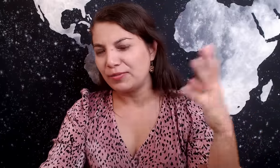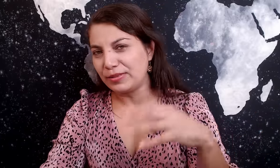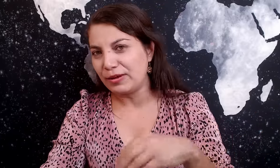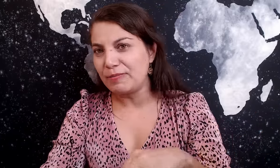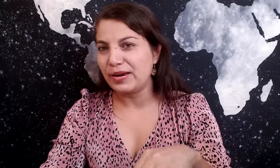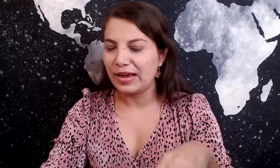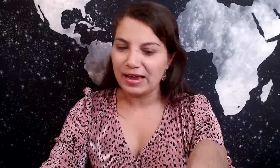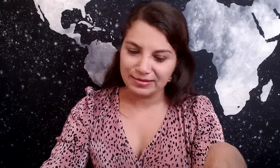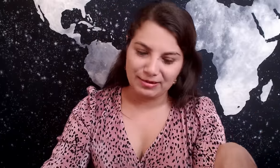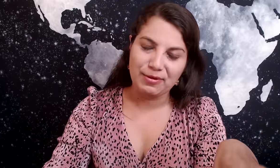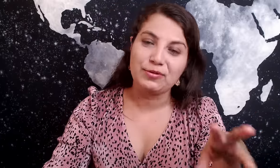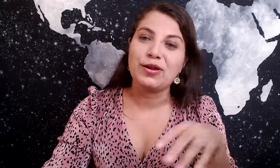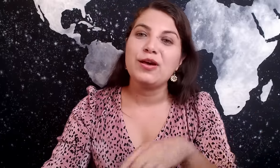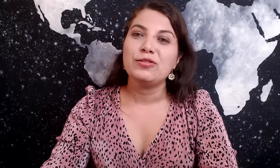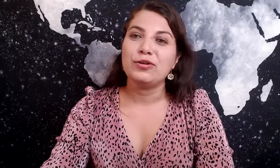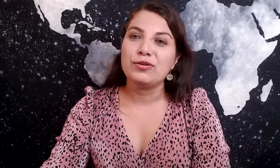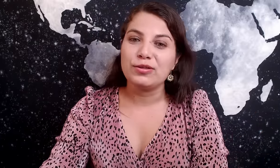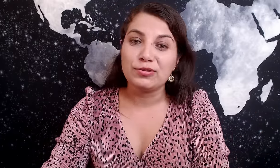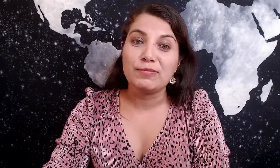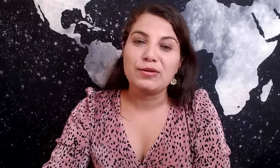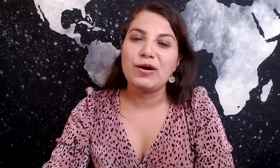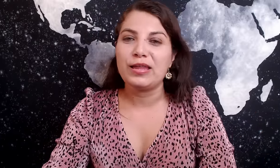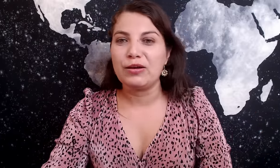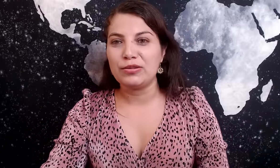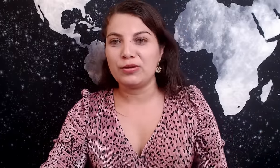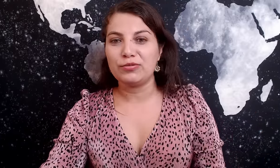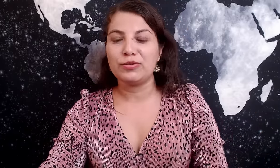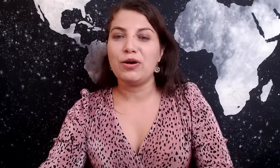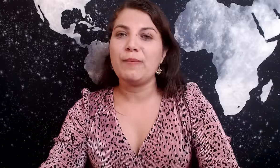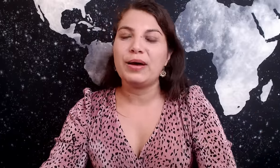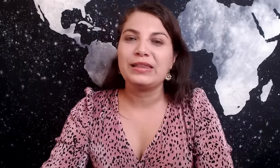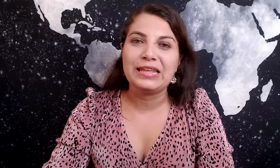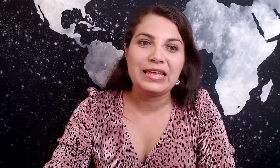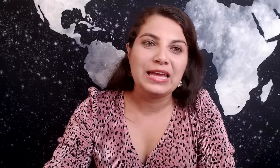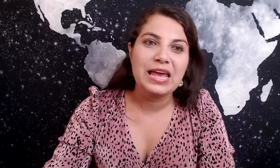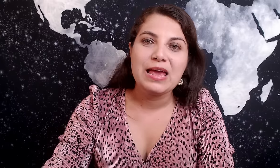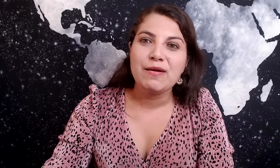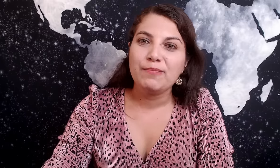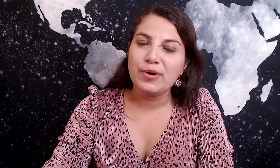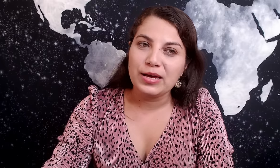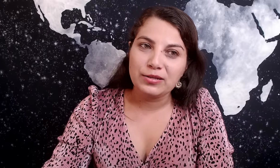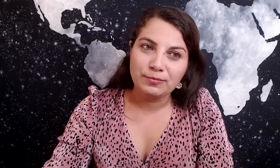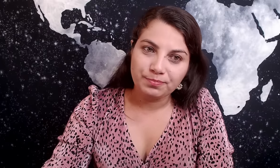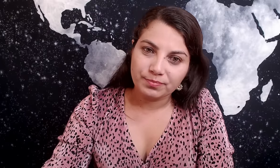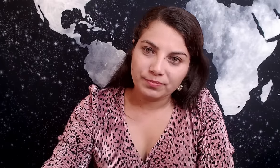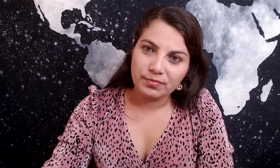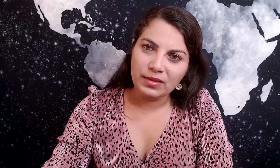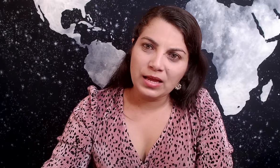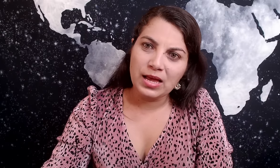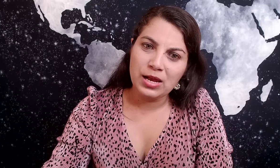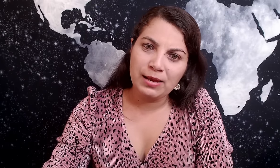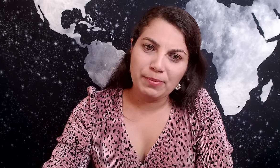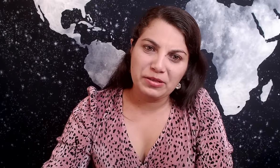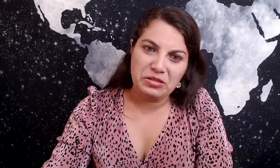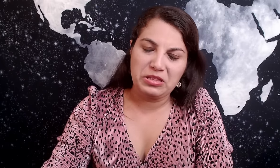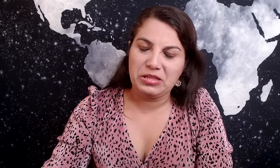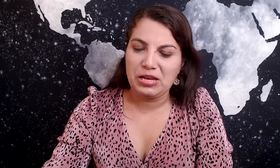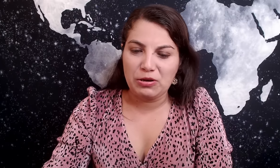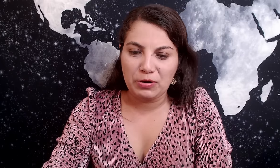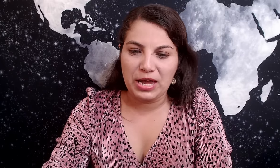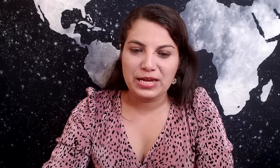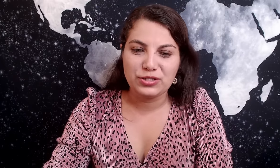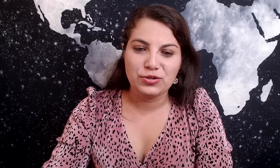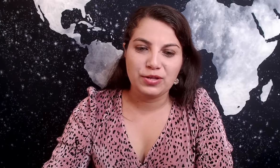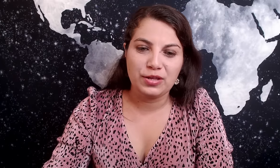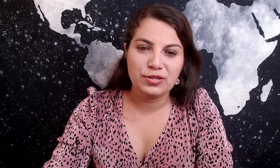luego los deportaron para acá a El Salvador. Todo eso también nos ha dado Estados Unidos. Aparte de, pues, el presidente